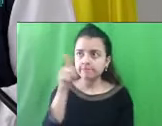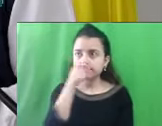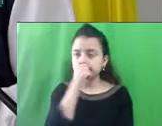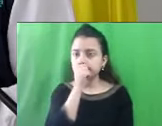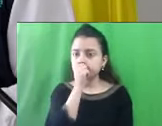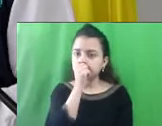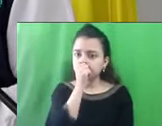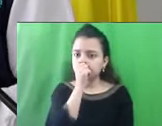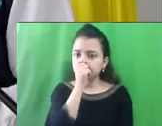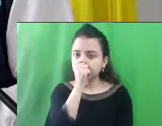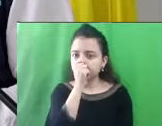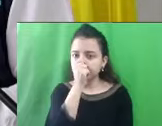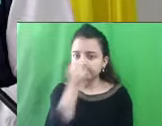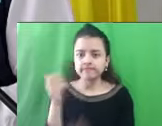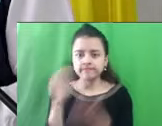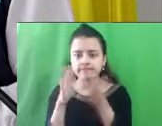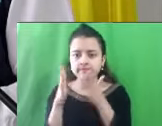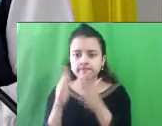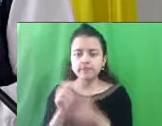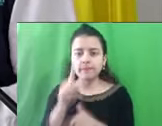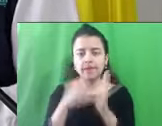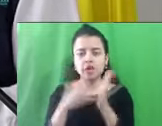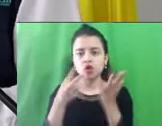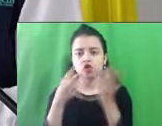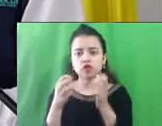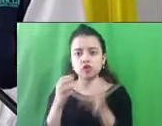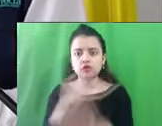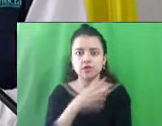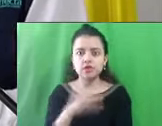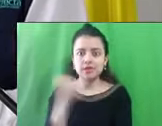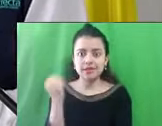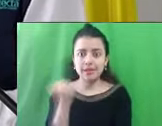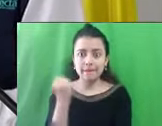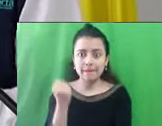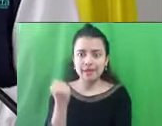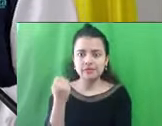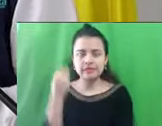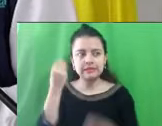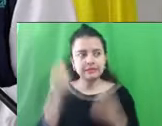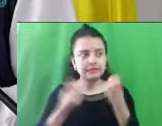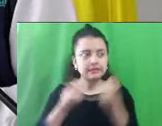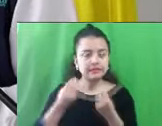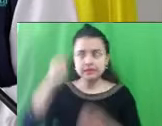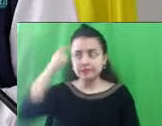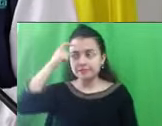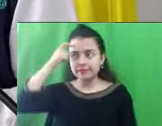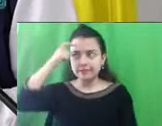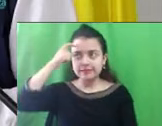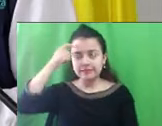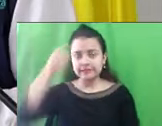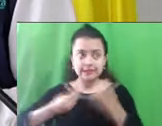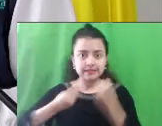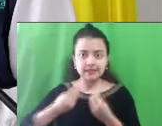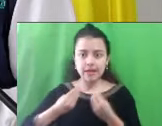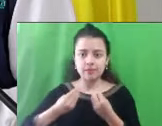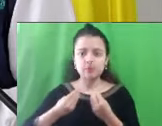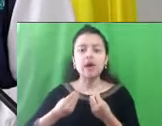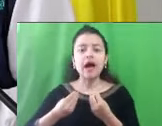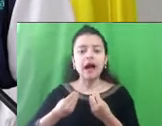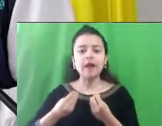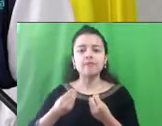energía 1.800 millones de pesos. Entonces presentamos un proyecto a la Junta Directiva donde era